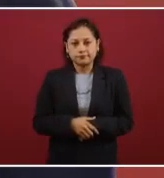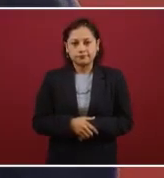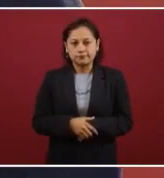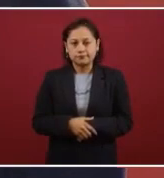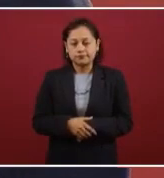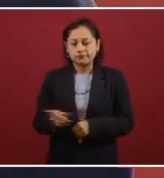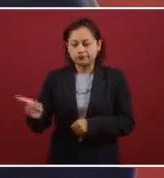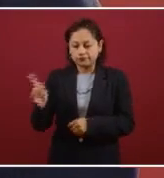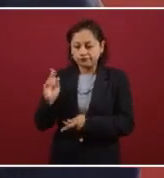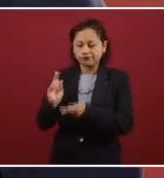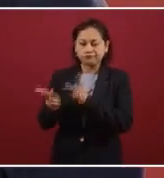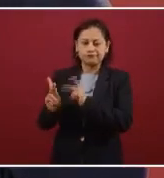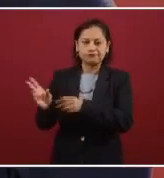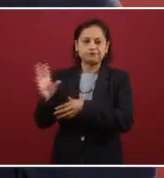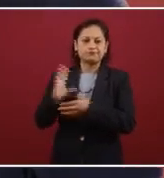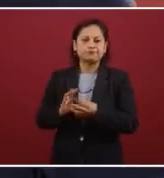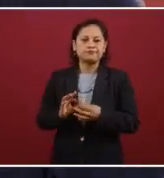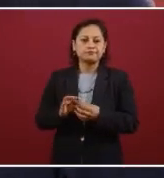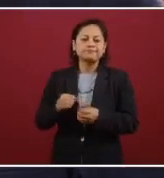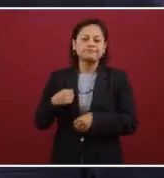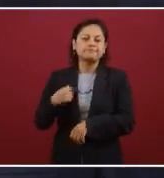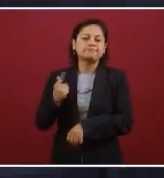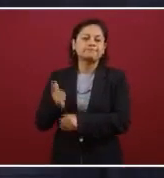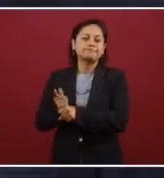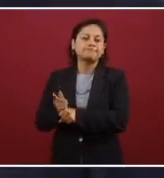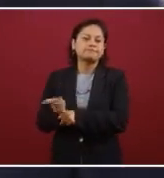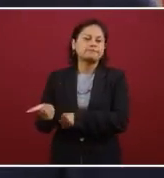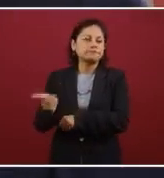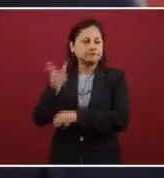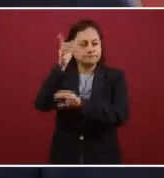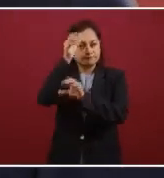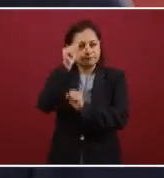estoy totalmente de acuerdo con lo que me expresó